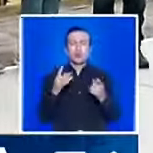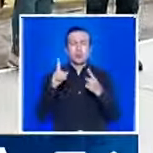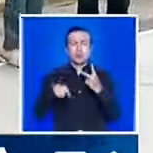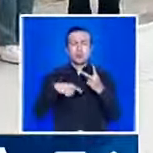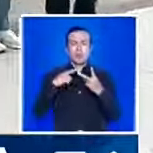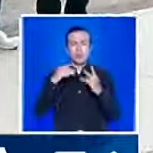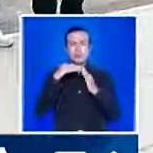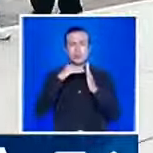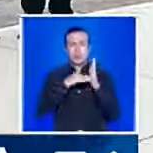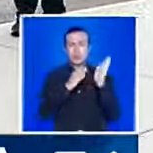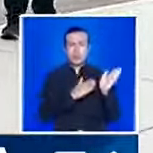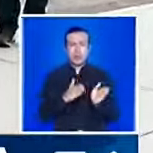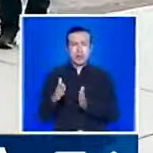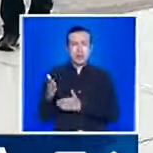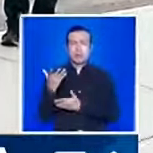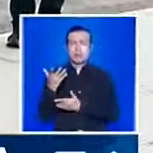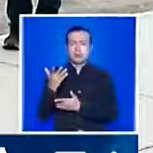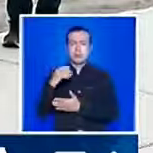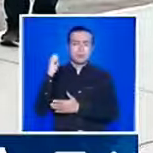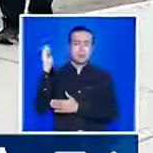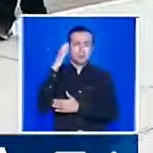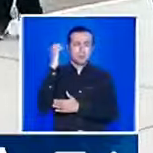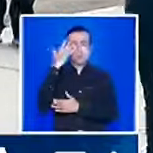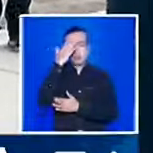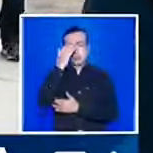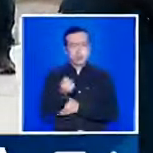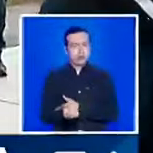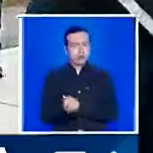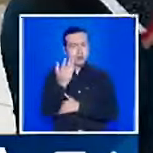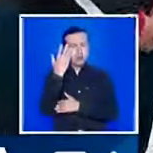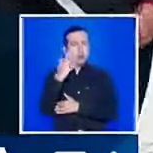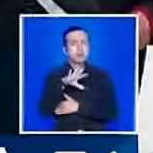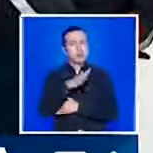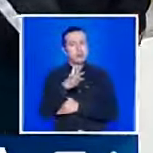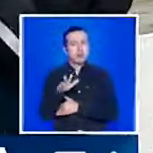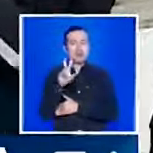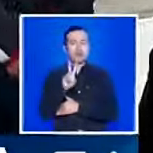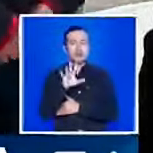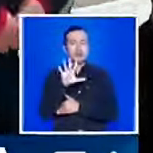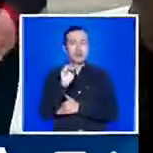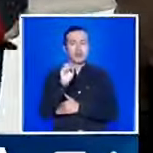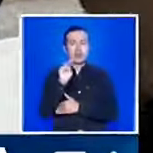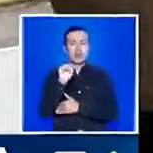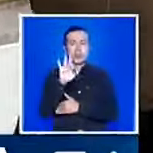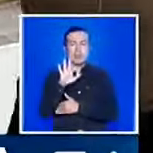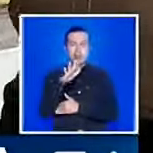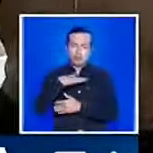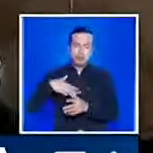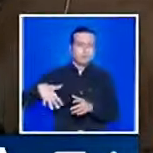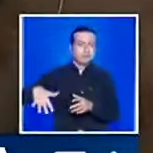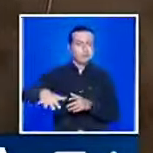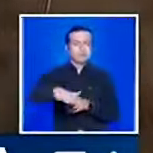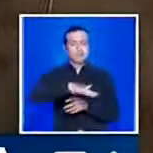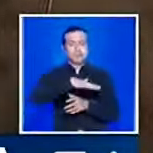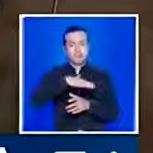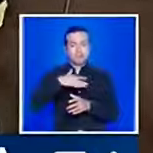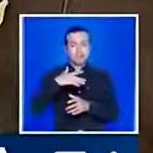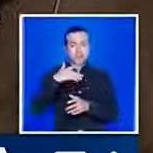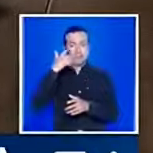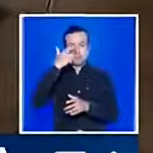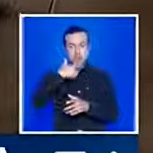protocolo que tienen que seguir? La alarma comunitaria, buenos días, tiene un alcance más o menos de 250 metros a la redonda. El vecino